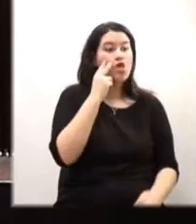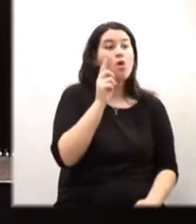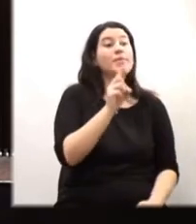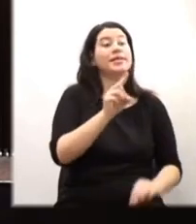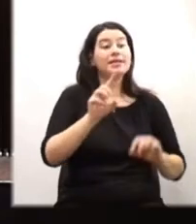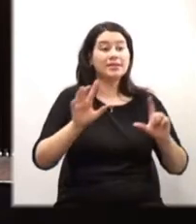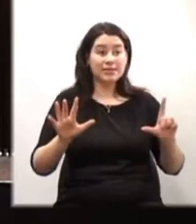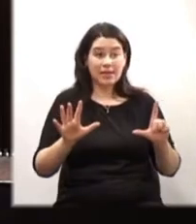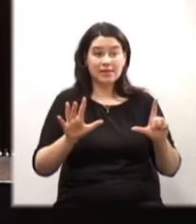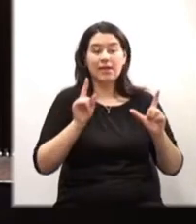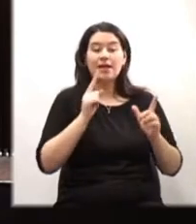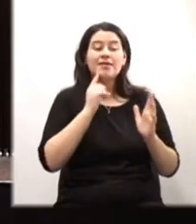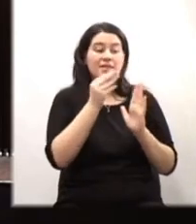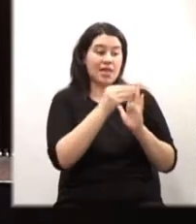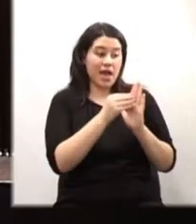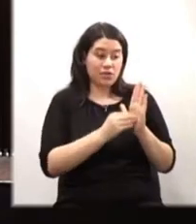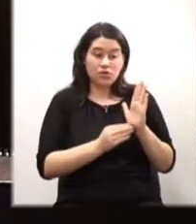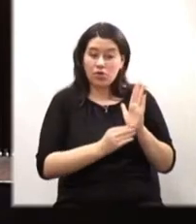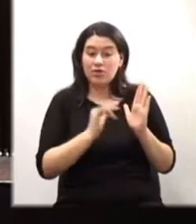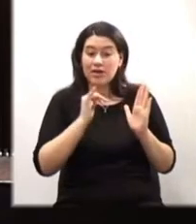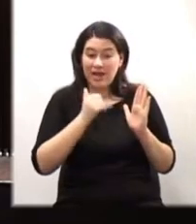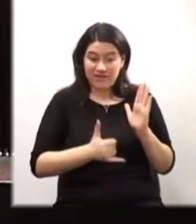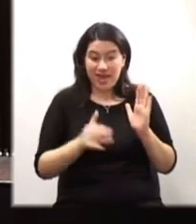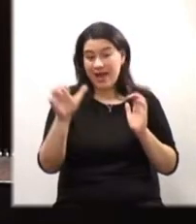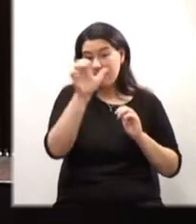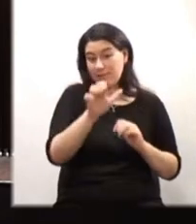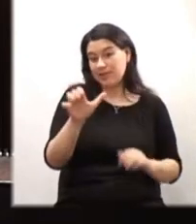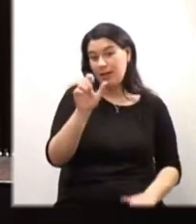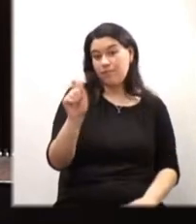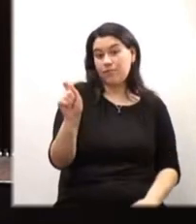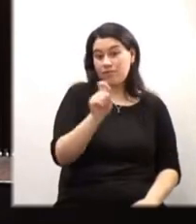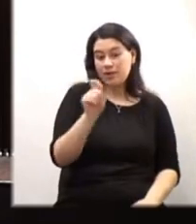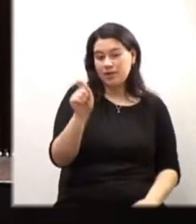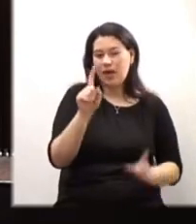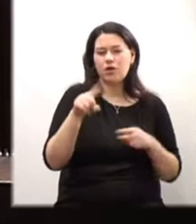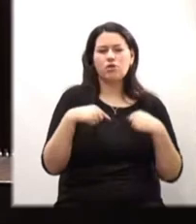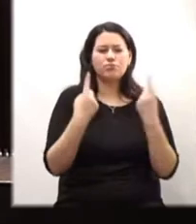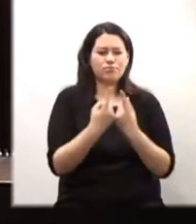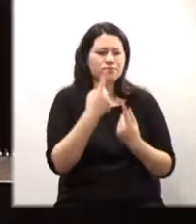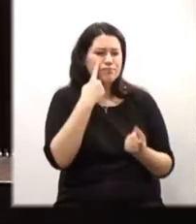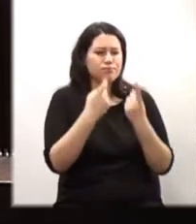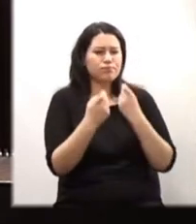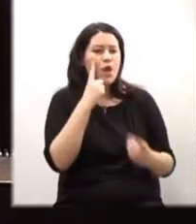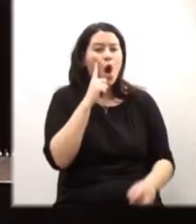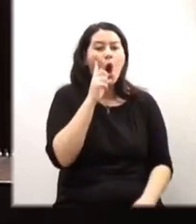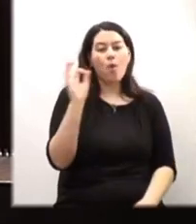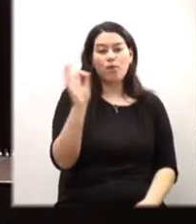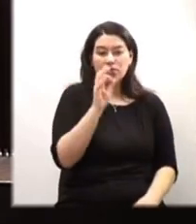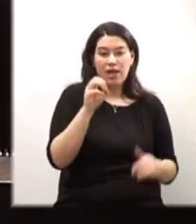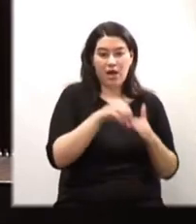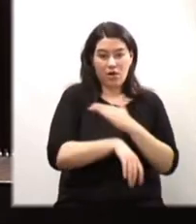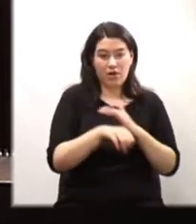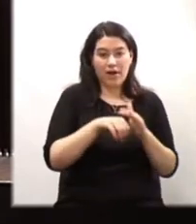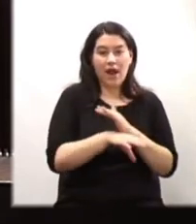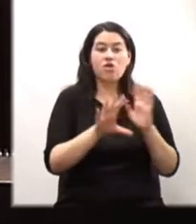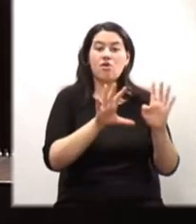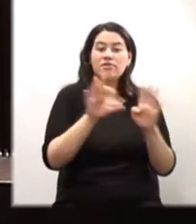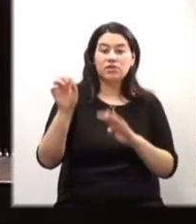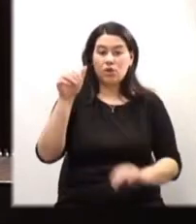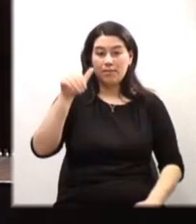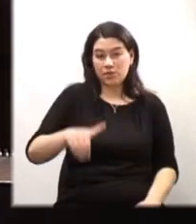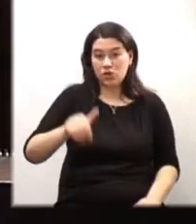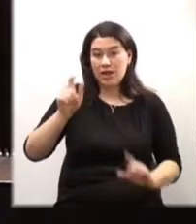2017 y de los datos disponibles de las empresas públicas, hemos identificado oportunidades de ahorro en el entorno de 900 millones de